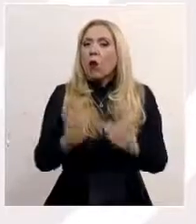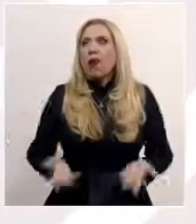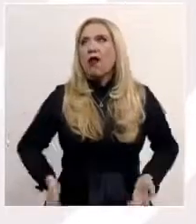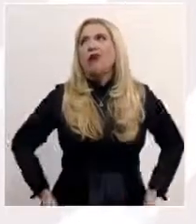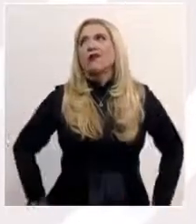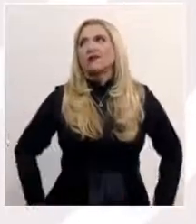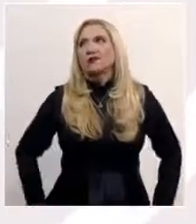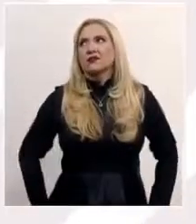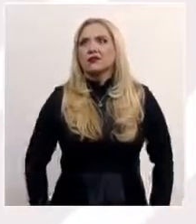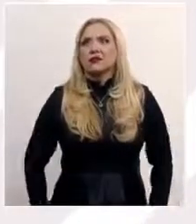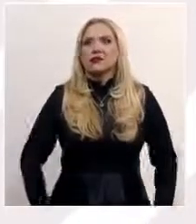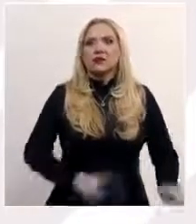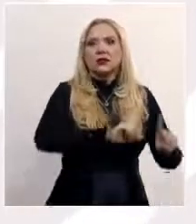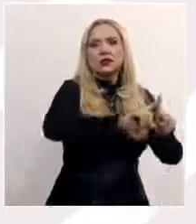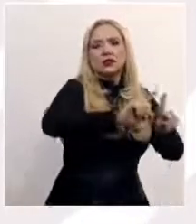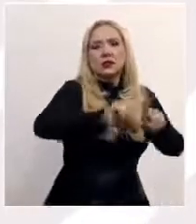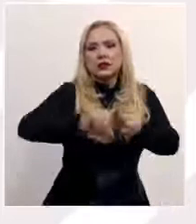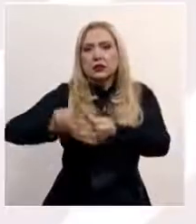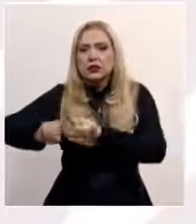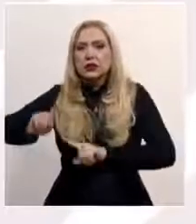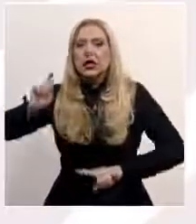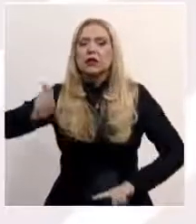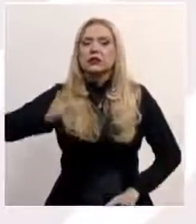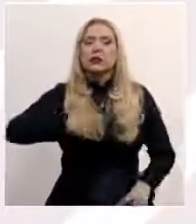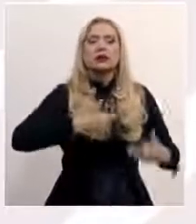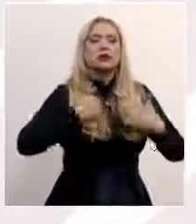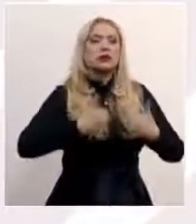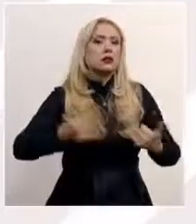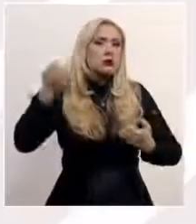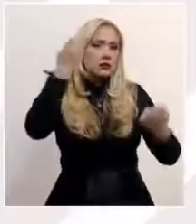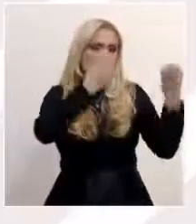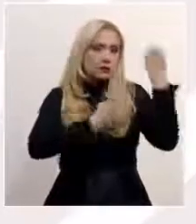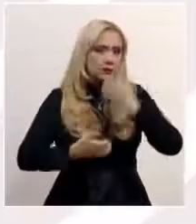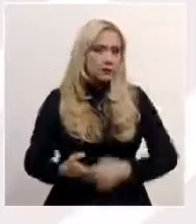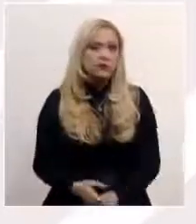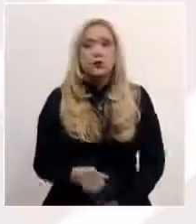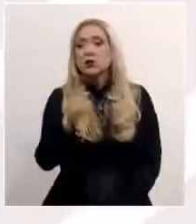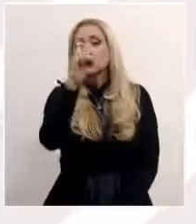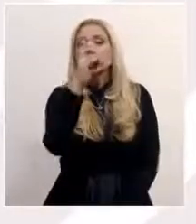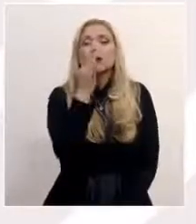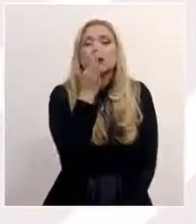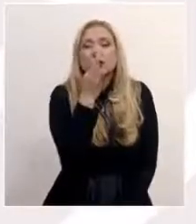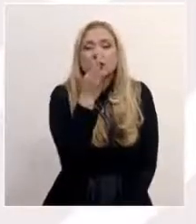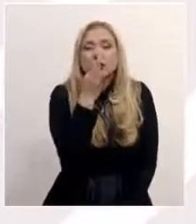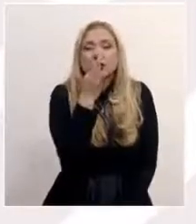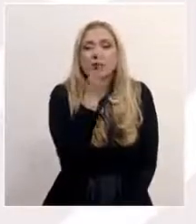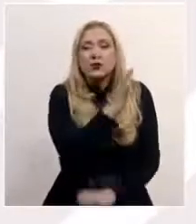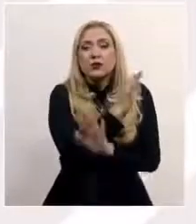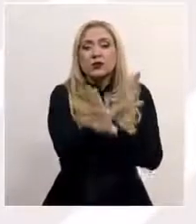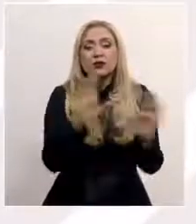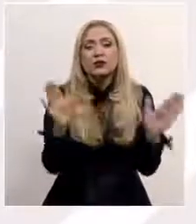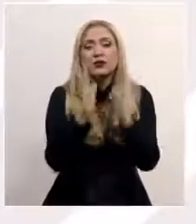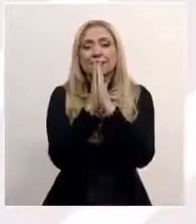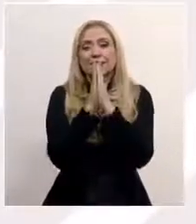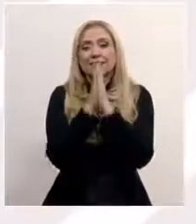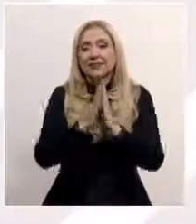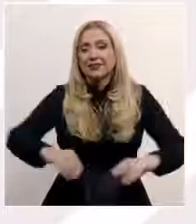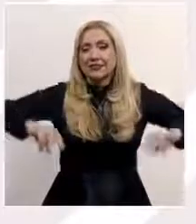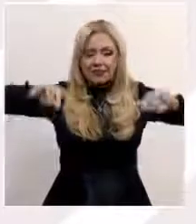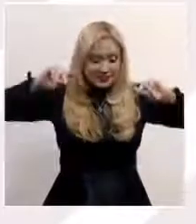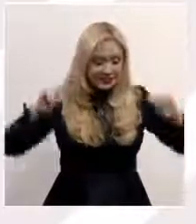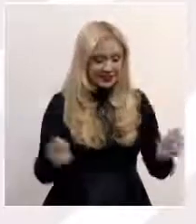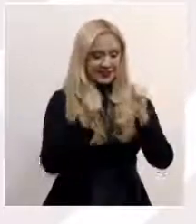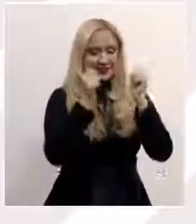de la diversidad para entender y analizar estos temas. Nos queda 1 minuto, entonces, en un fast track,